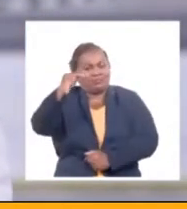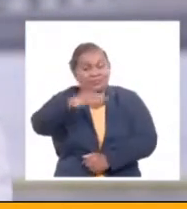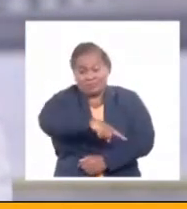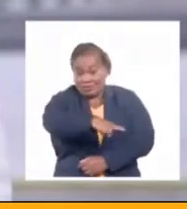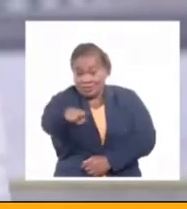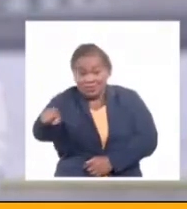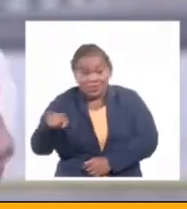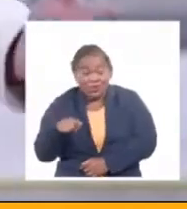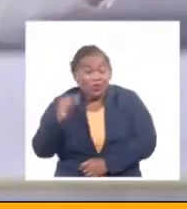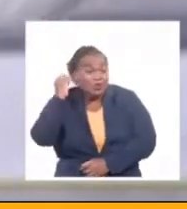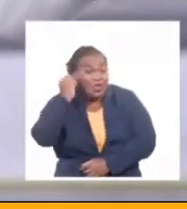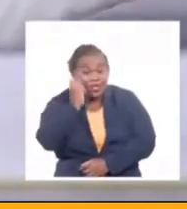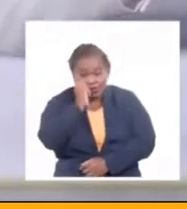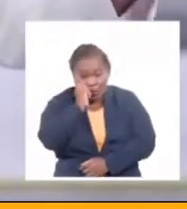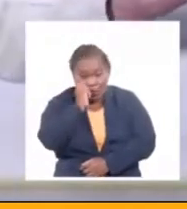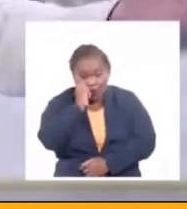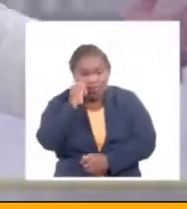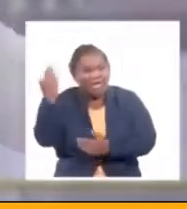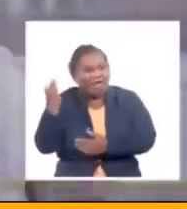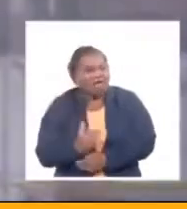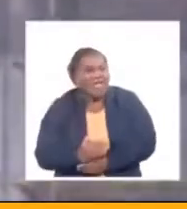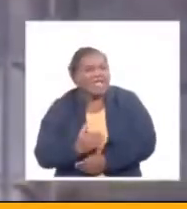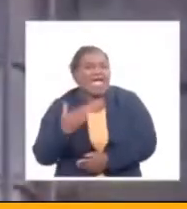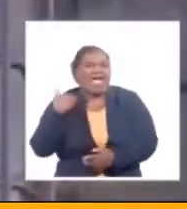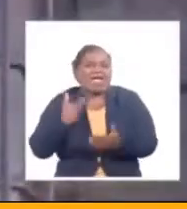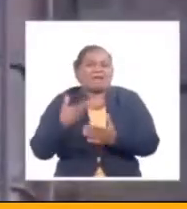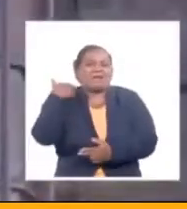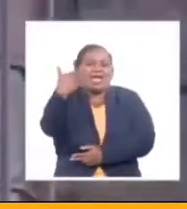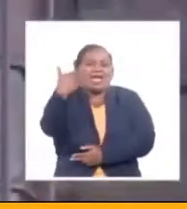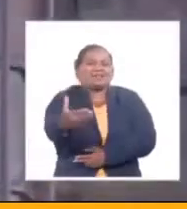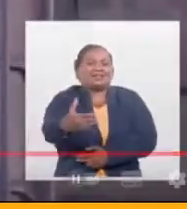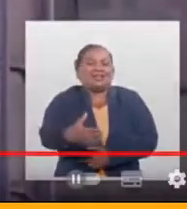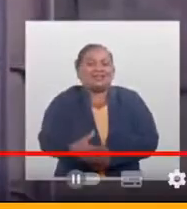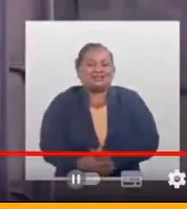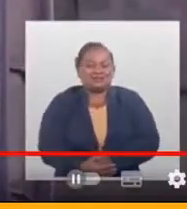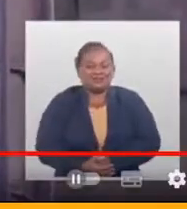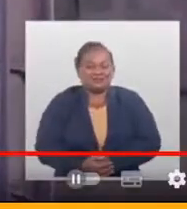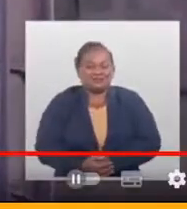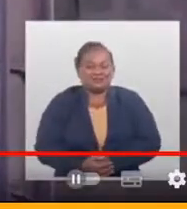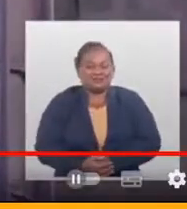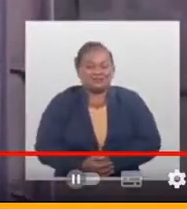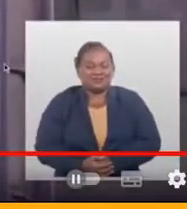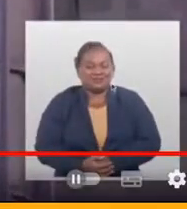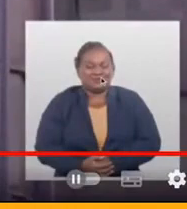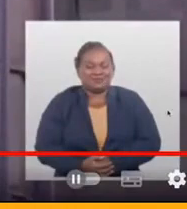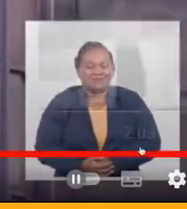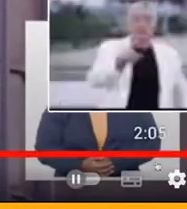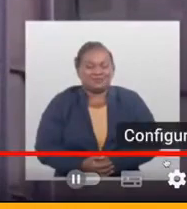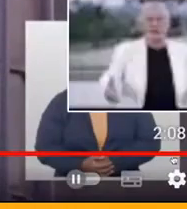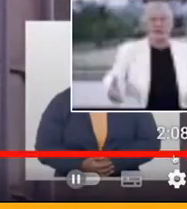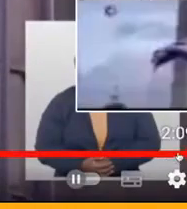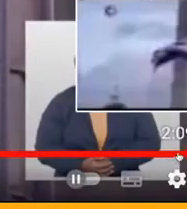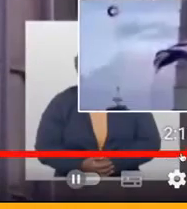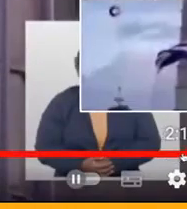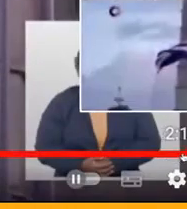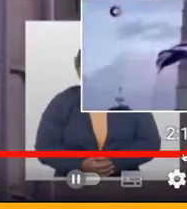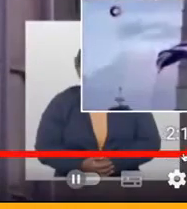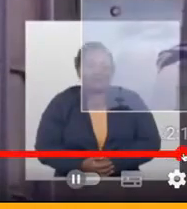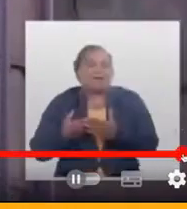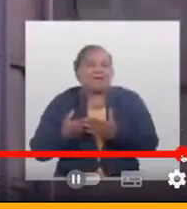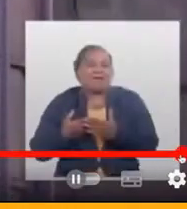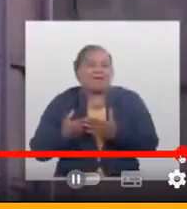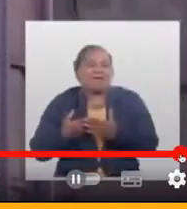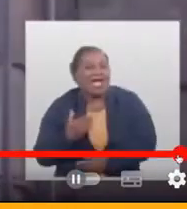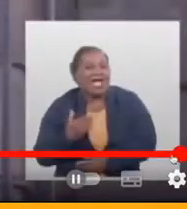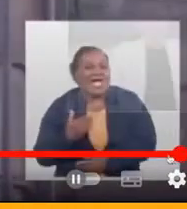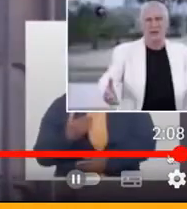todas y con todos. Venga la esperanza. ¡Ay! Pasa por aquí. El mismo que escribió